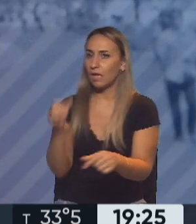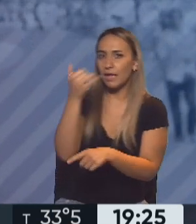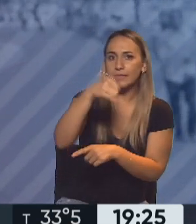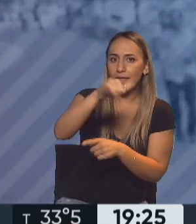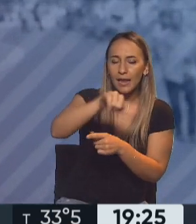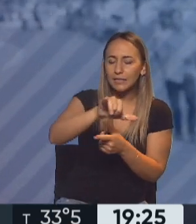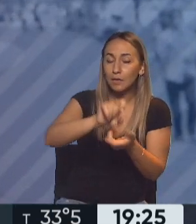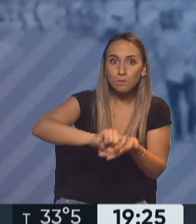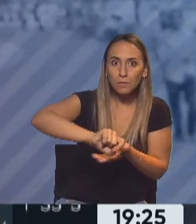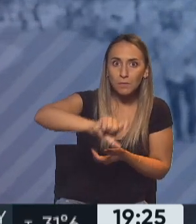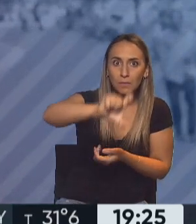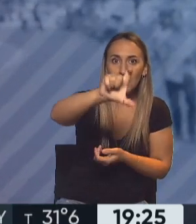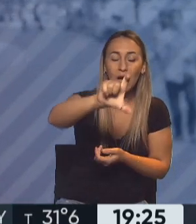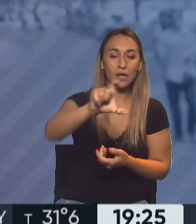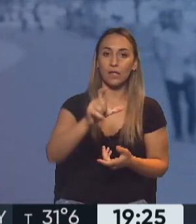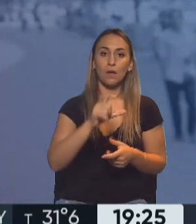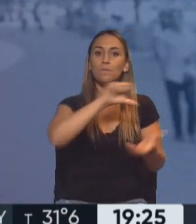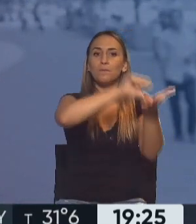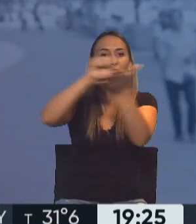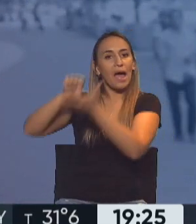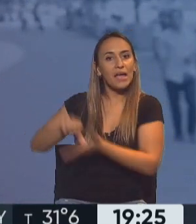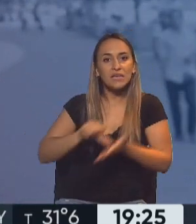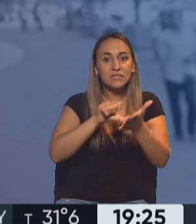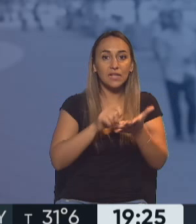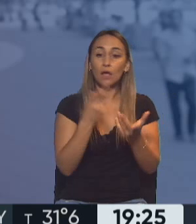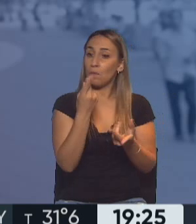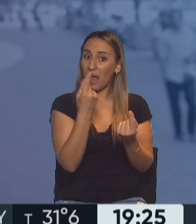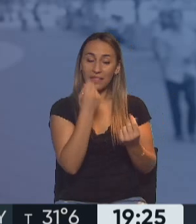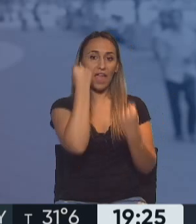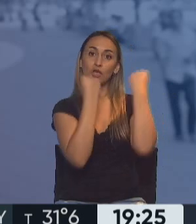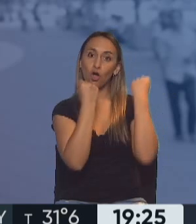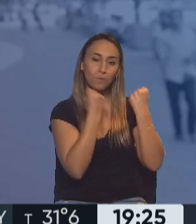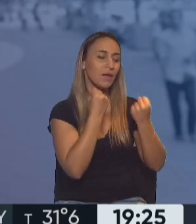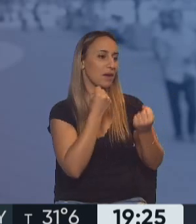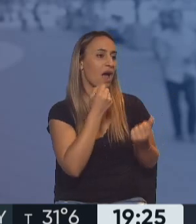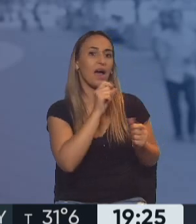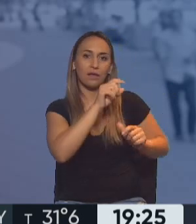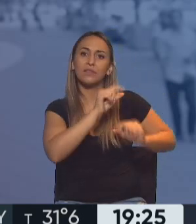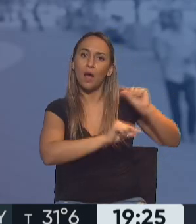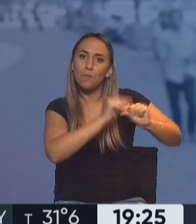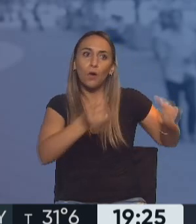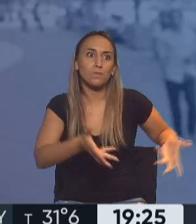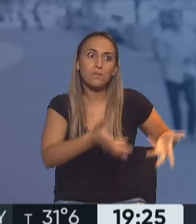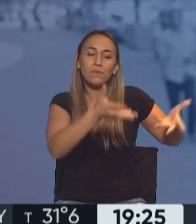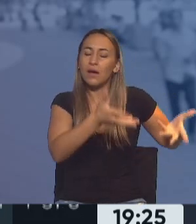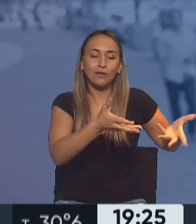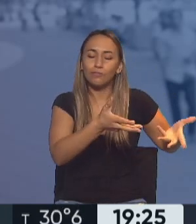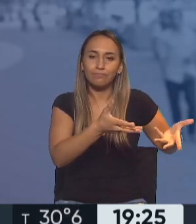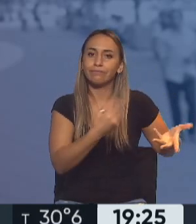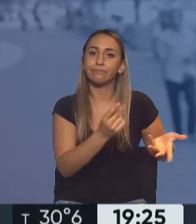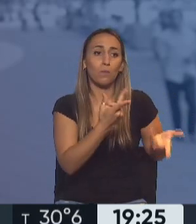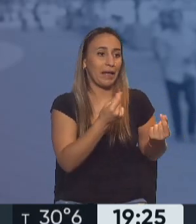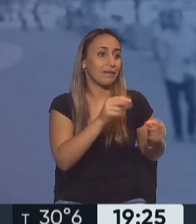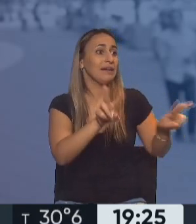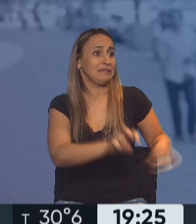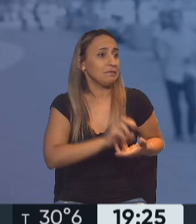de dólares al Fondo Monetario Internacional e impiden una recuperación equitativa. Claro, por ejemplo, si nos vamos al caso que mejor conocemos, que es el de